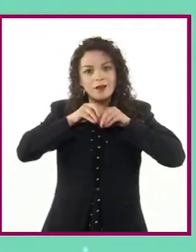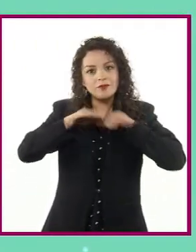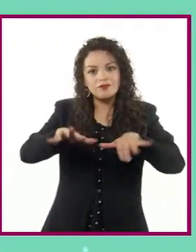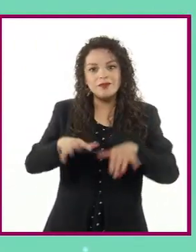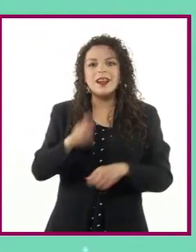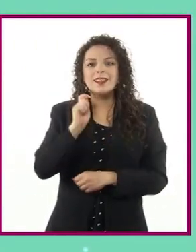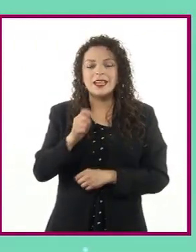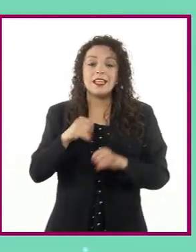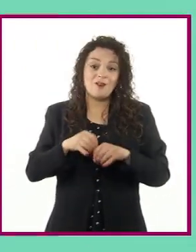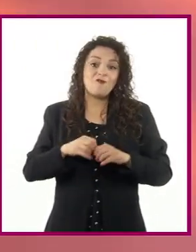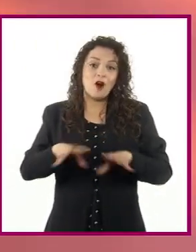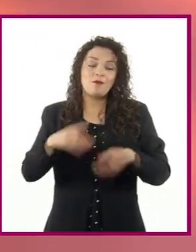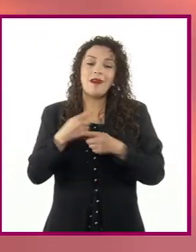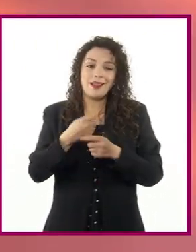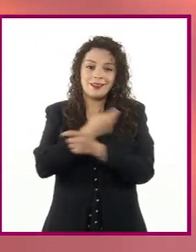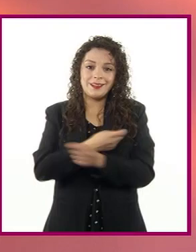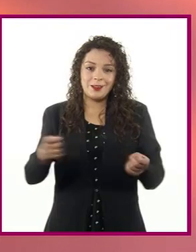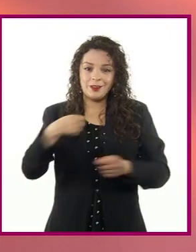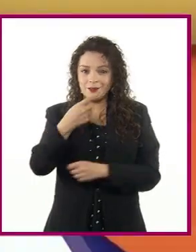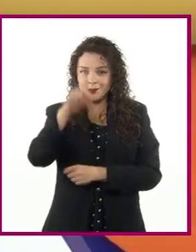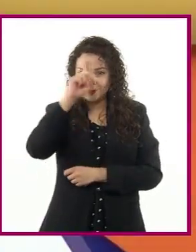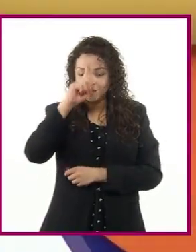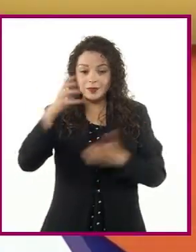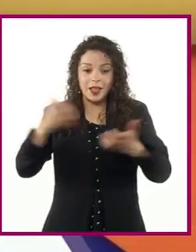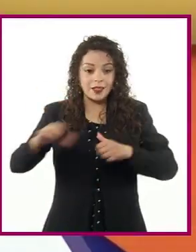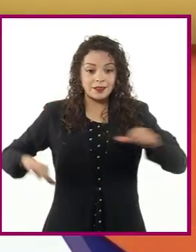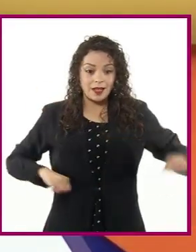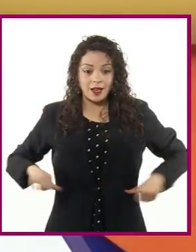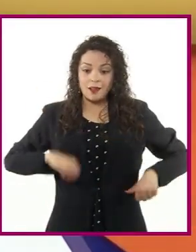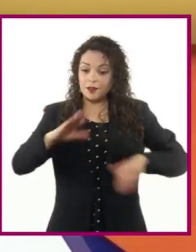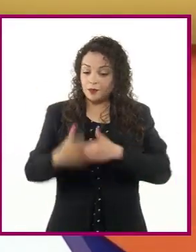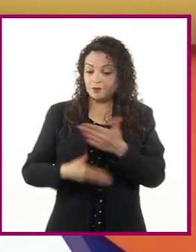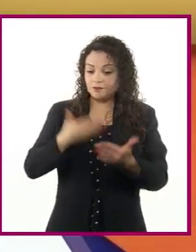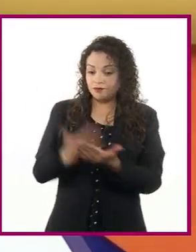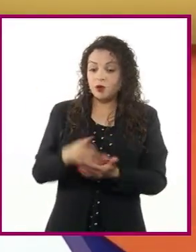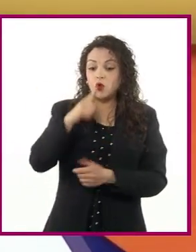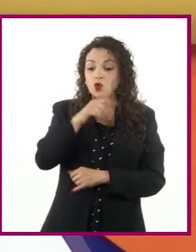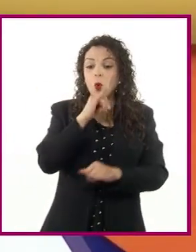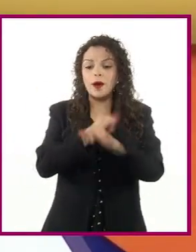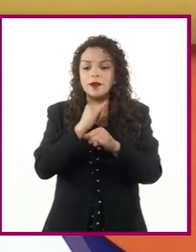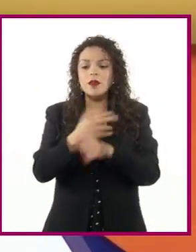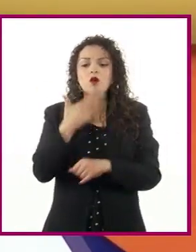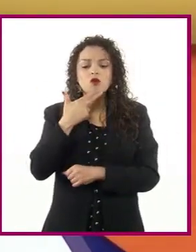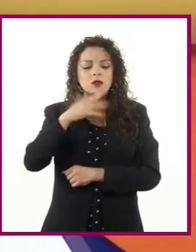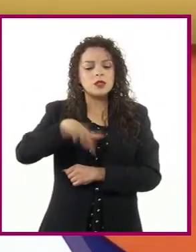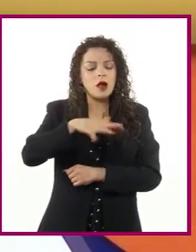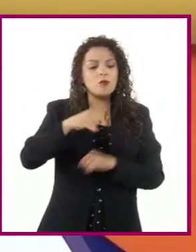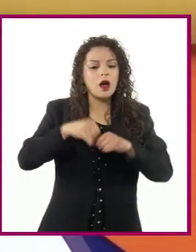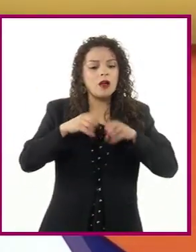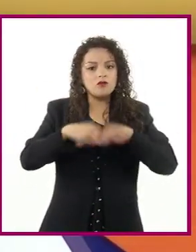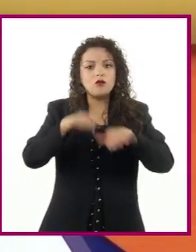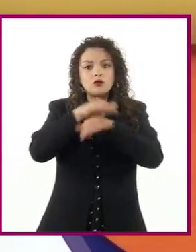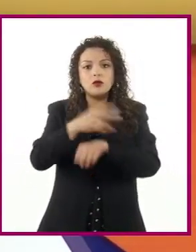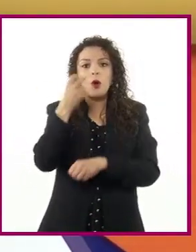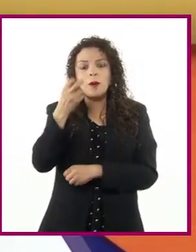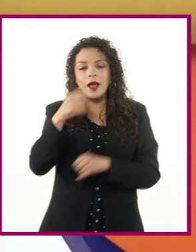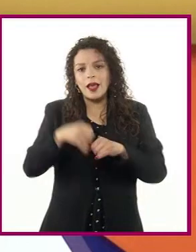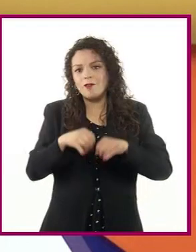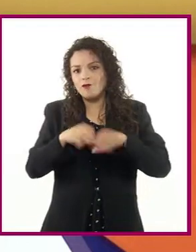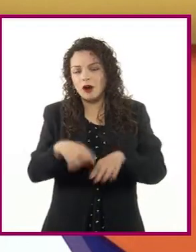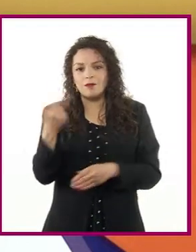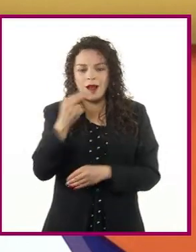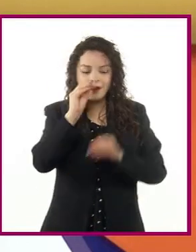información. Les recomiendo que lleven a cabo las actividades que se proponen y busquen en internet información sobre este contenido.